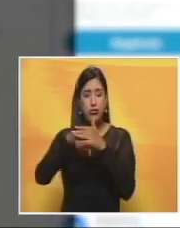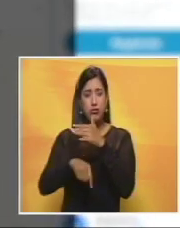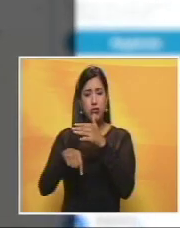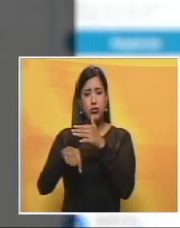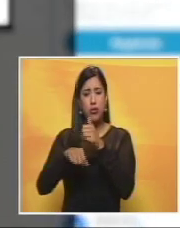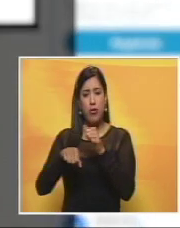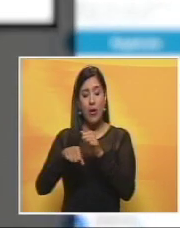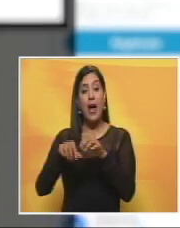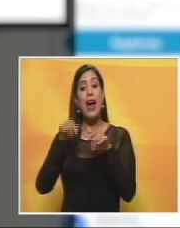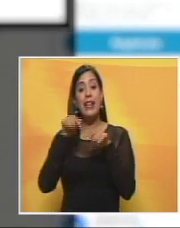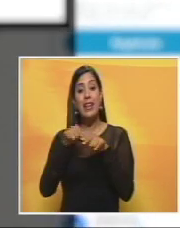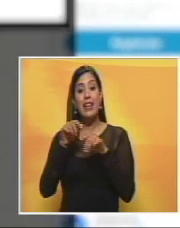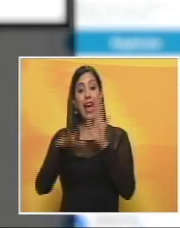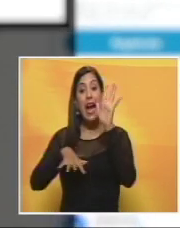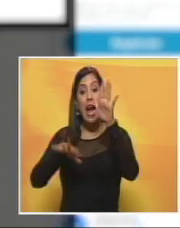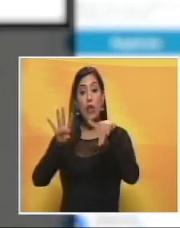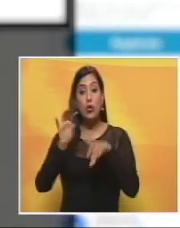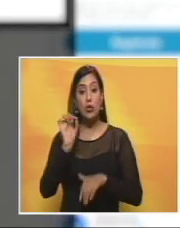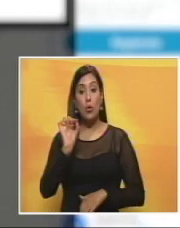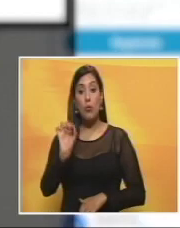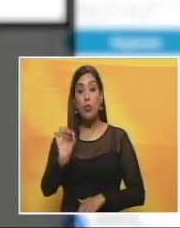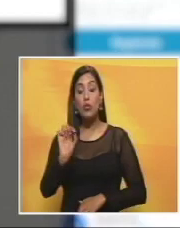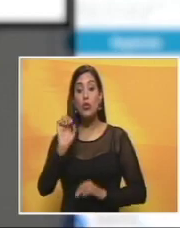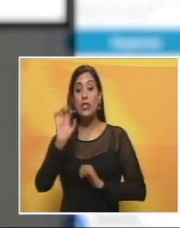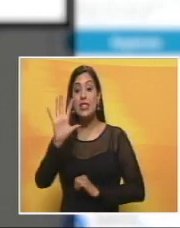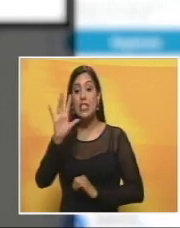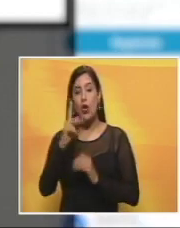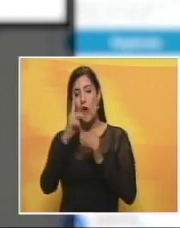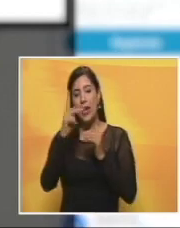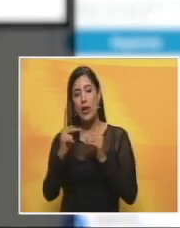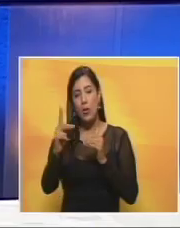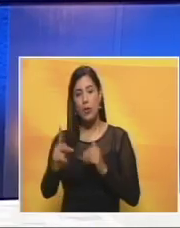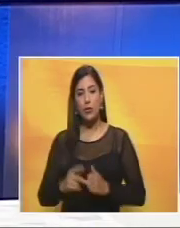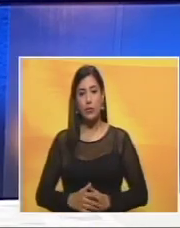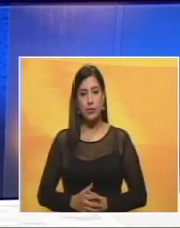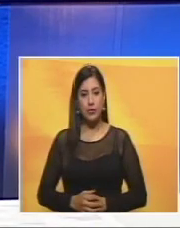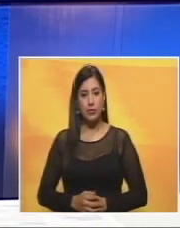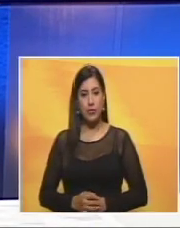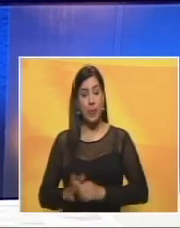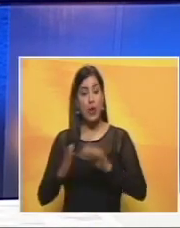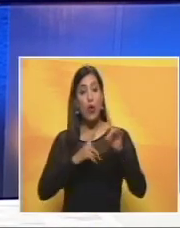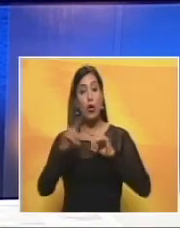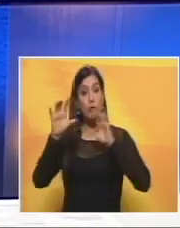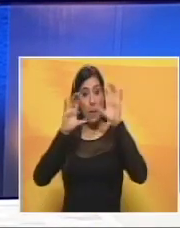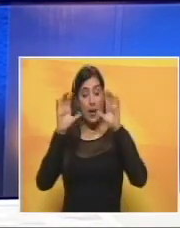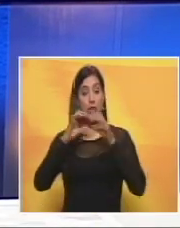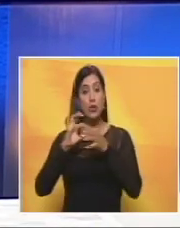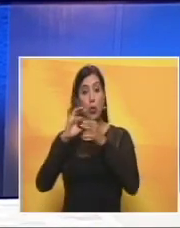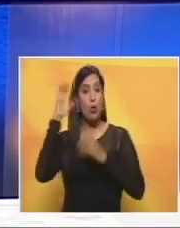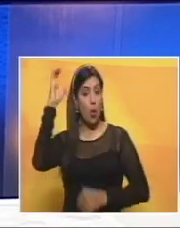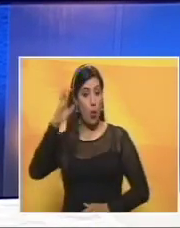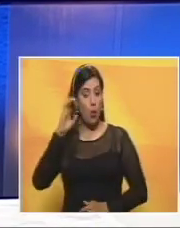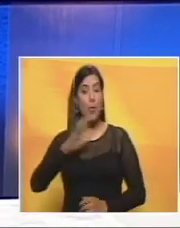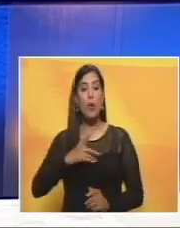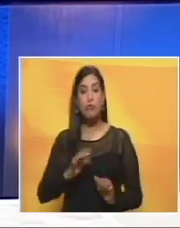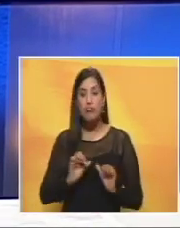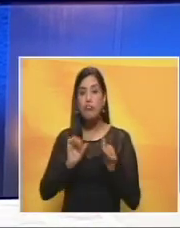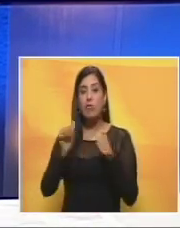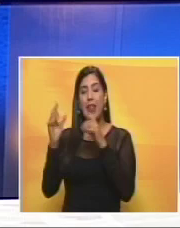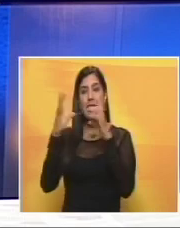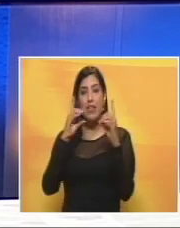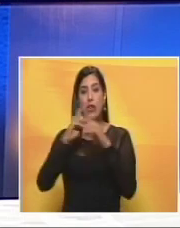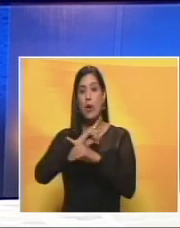movimiento telúrico fue de 14.5 kilómetros. Países de la Unión Europea podrían comenzar a